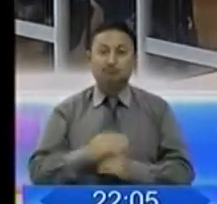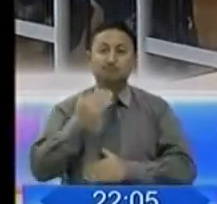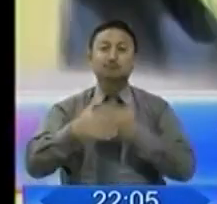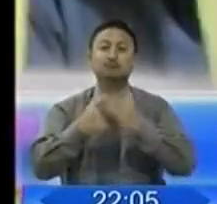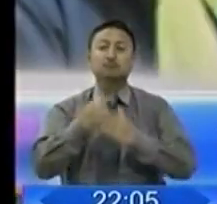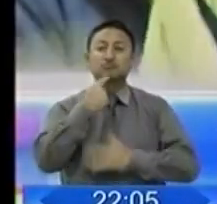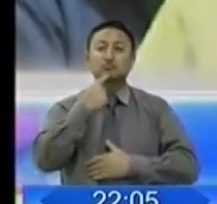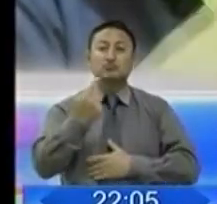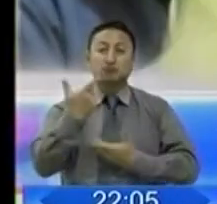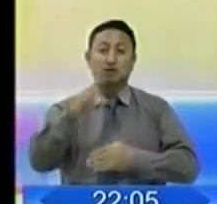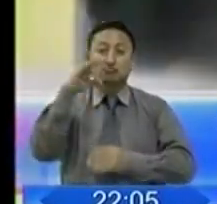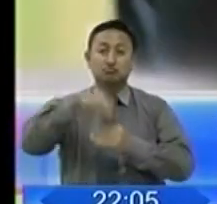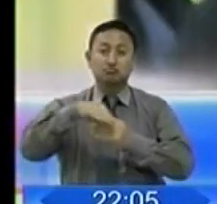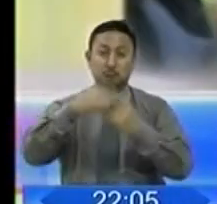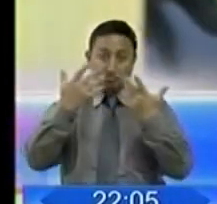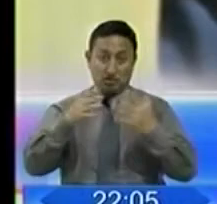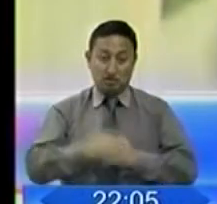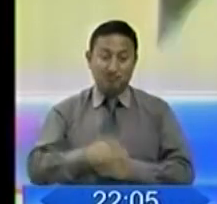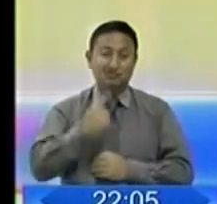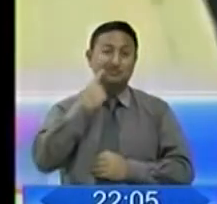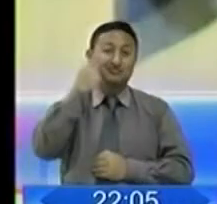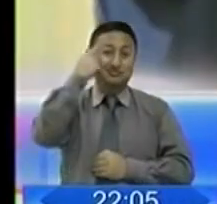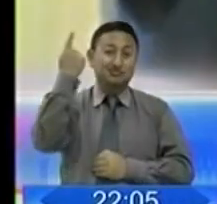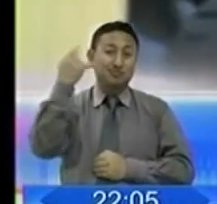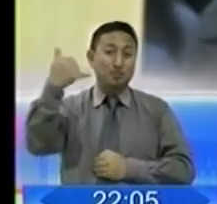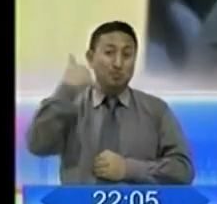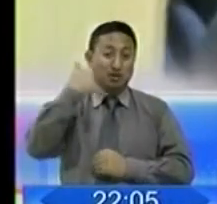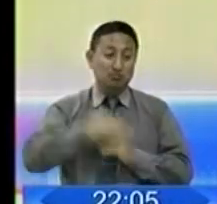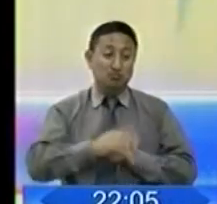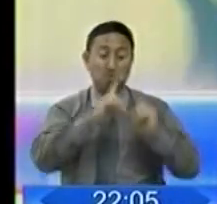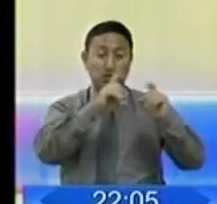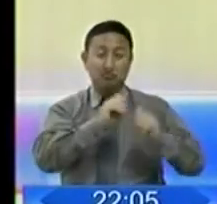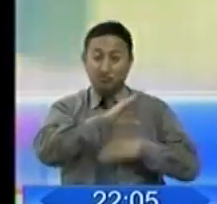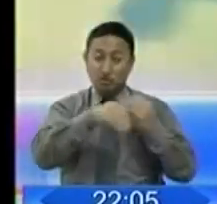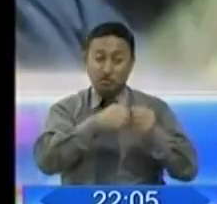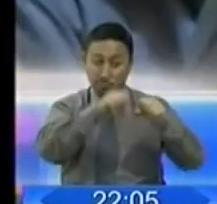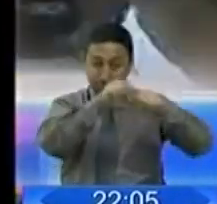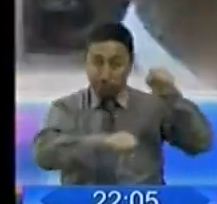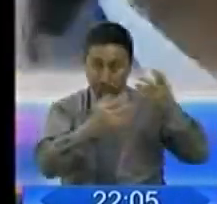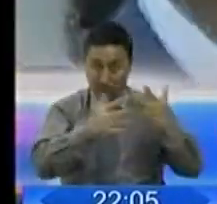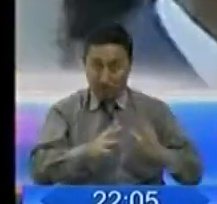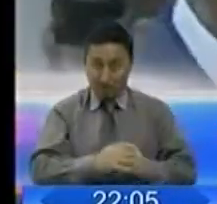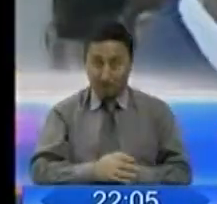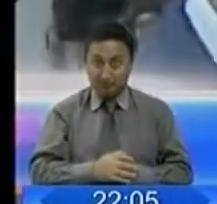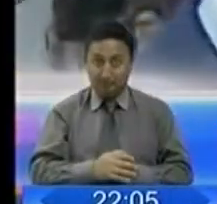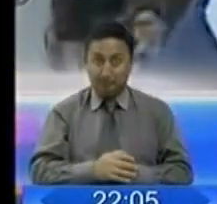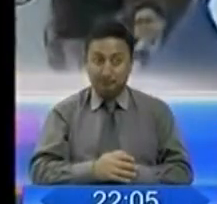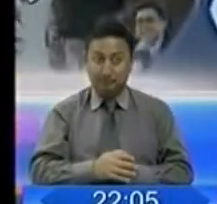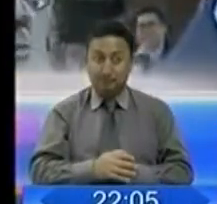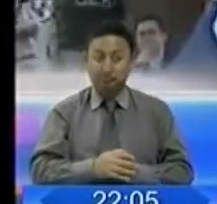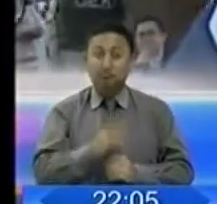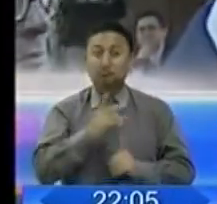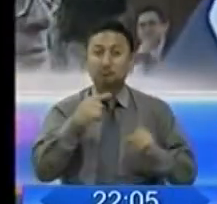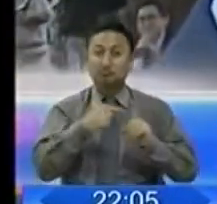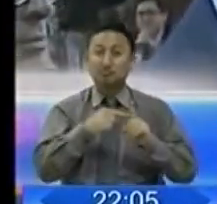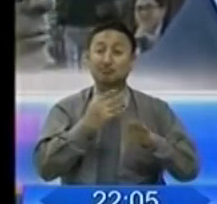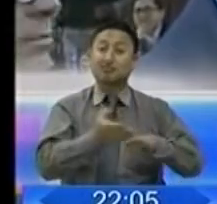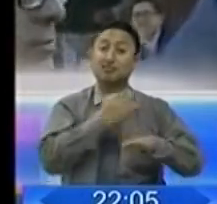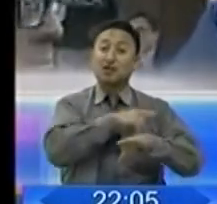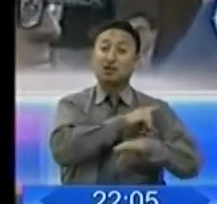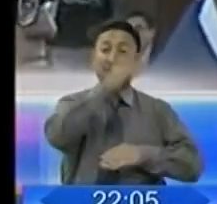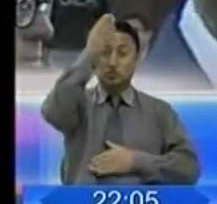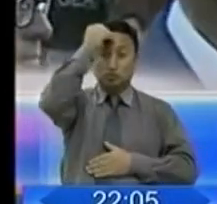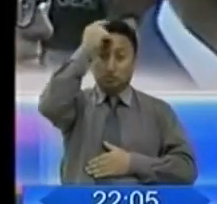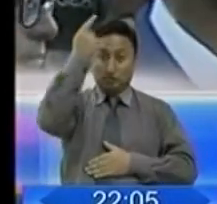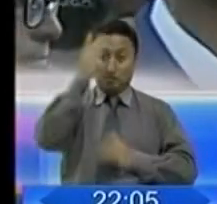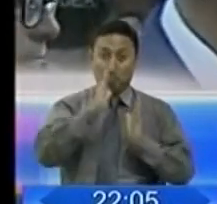elecciones, Correa les llamó a preguntarle si destruyó la información digital que tenía, como lo había solicitado Jorge Glass a